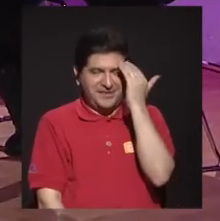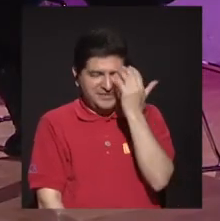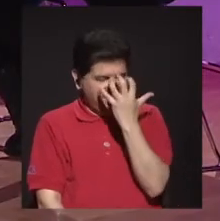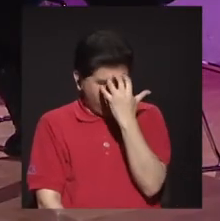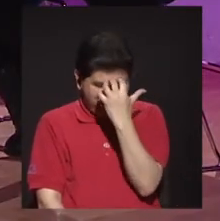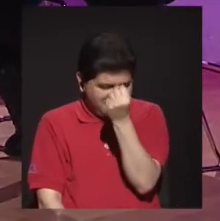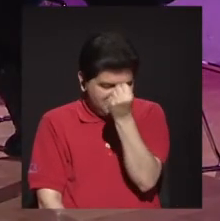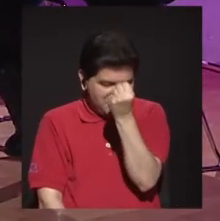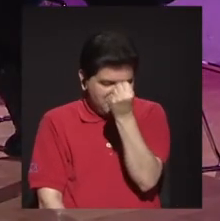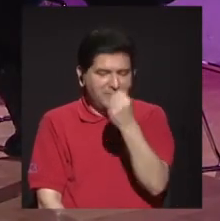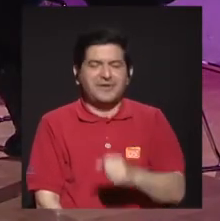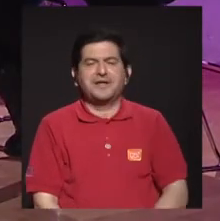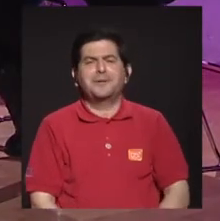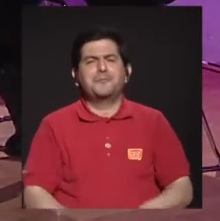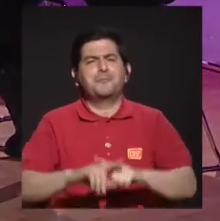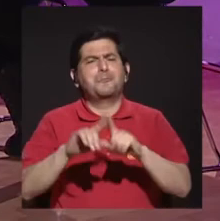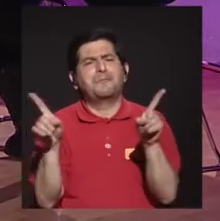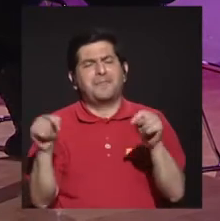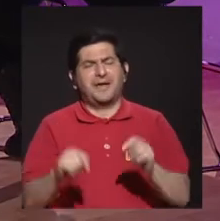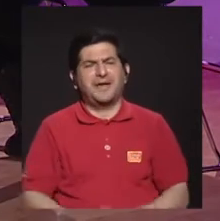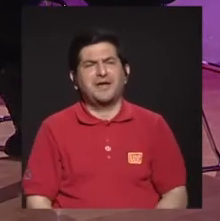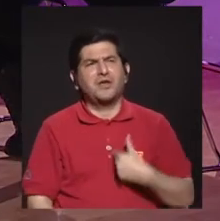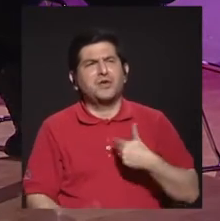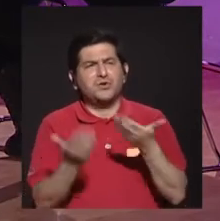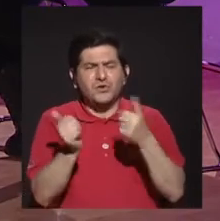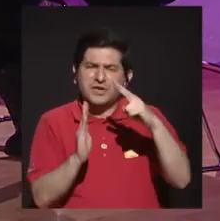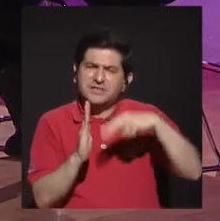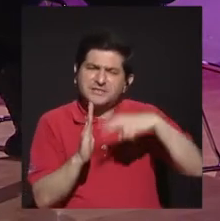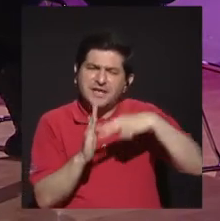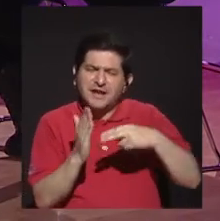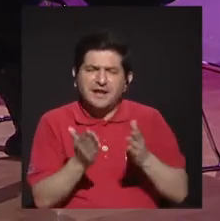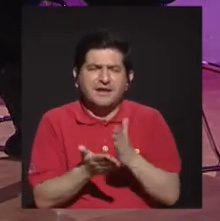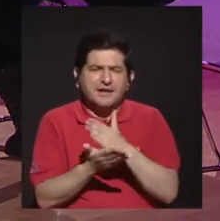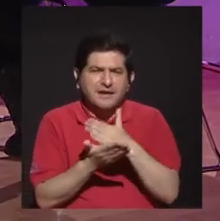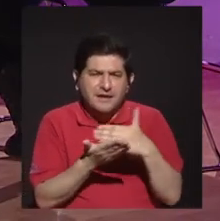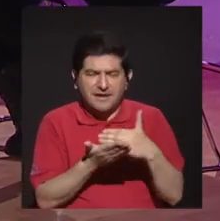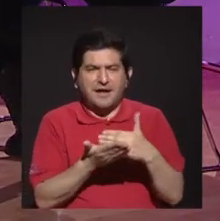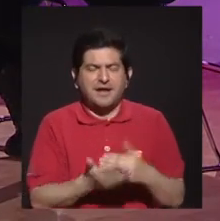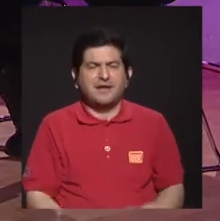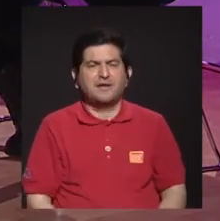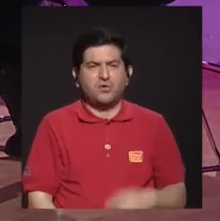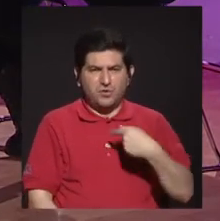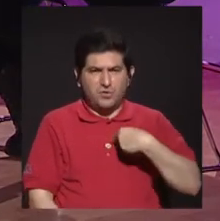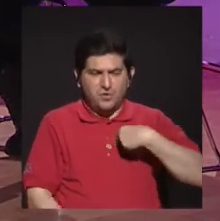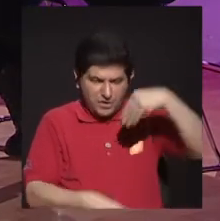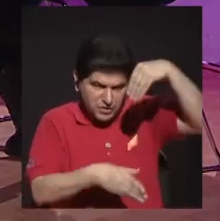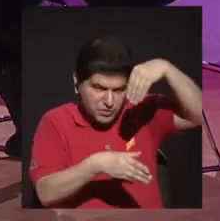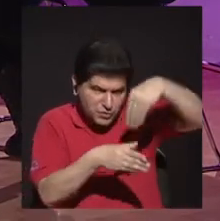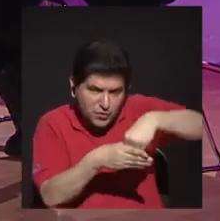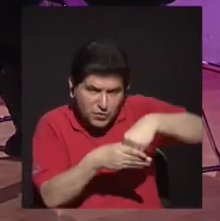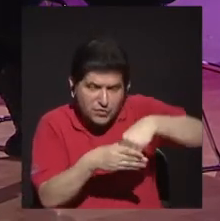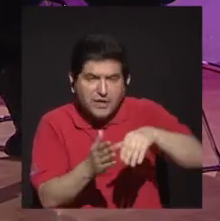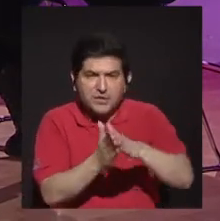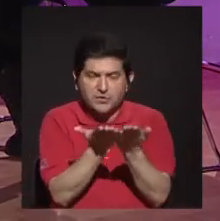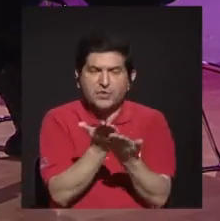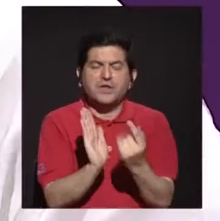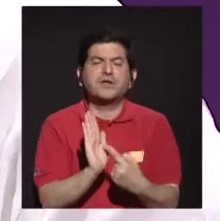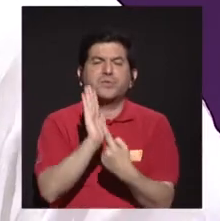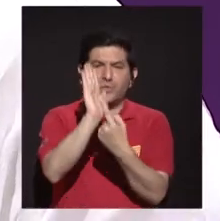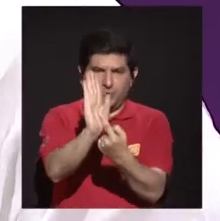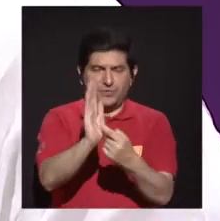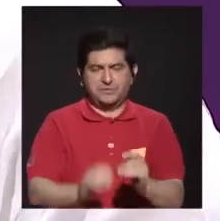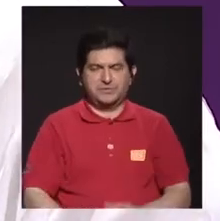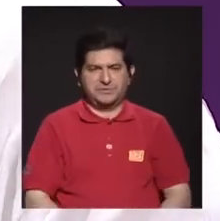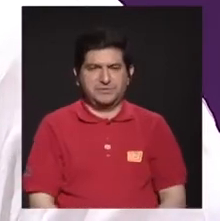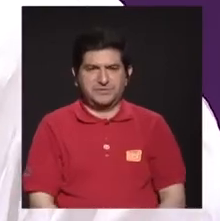memoria. Sin embargo, sí quisiera leer un poquito lo que puse dentro del libro